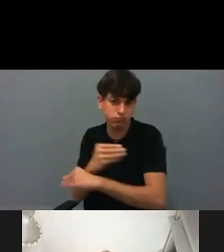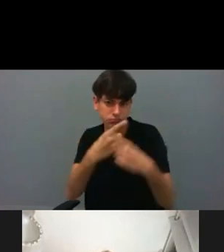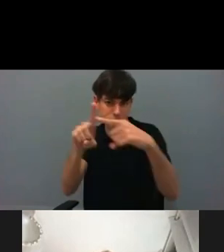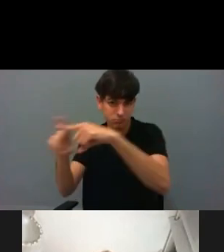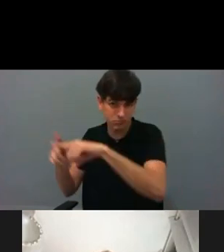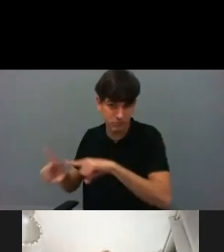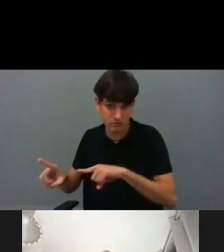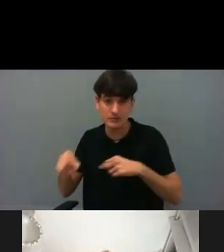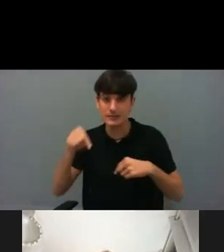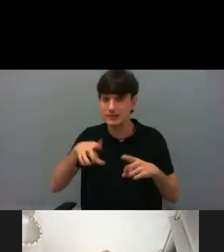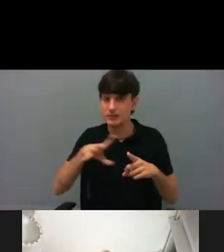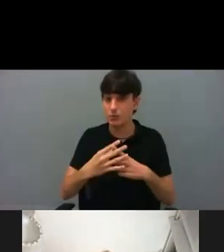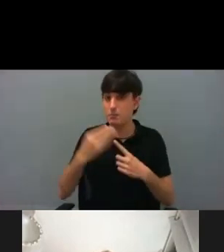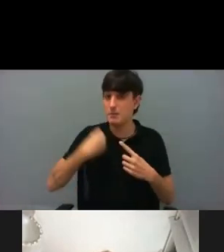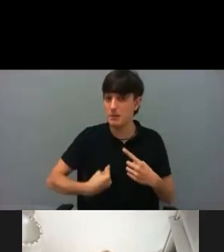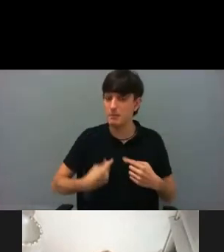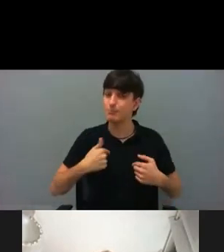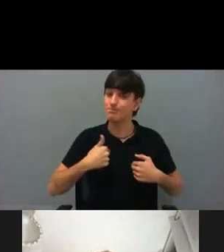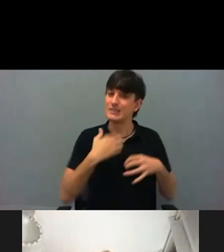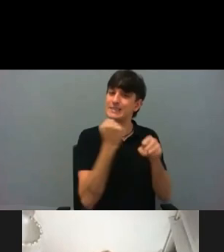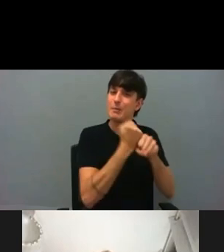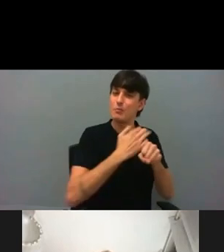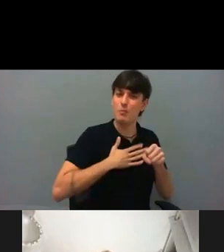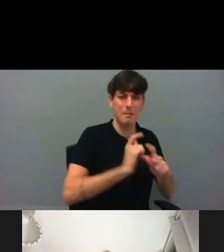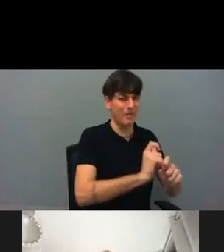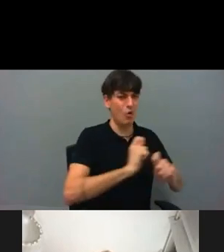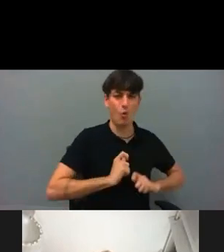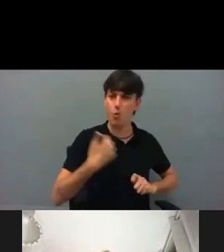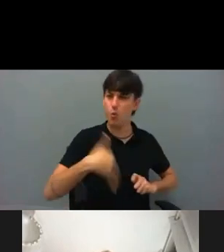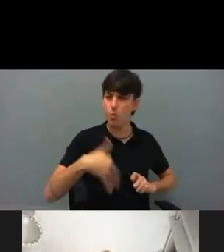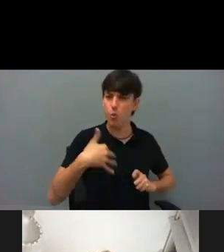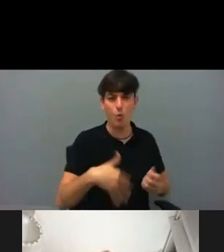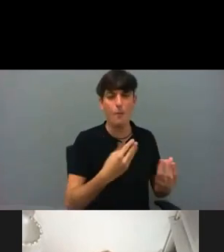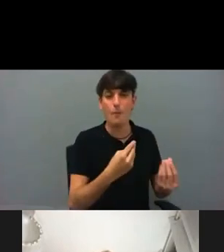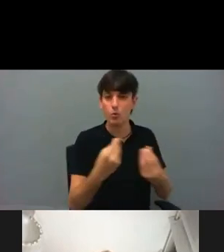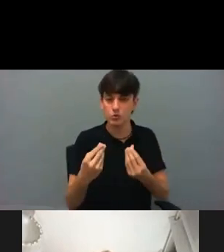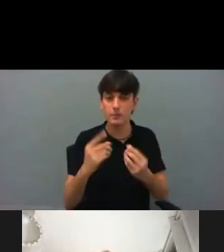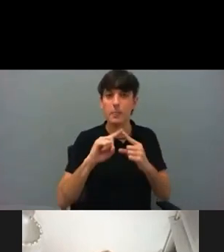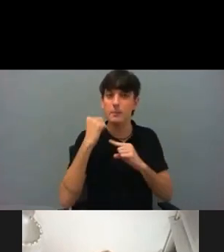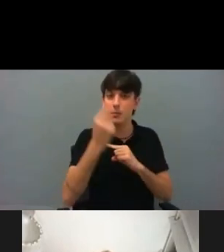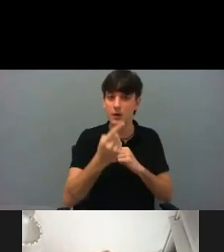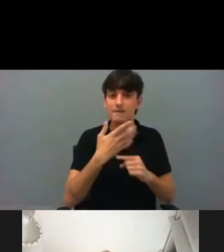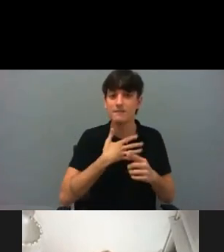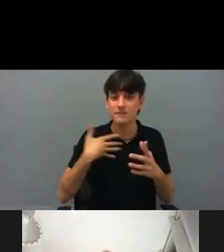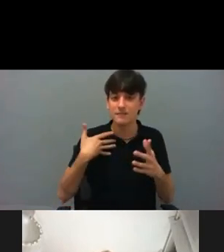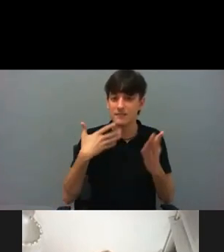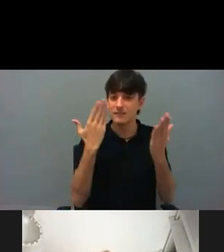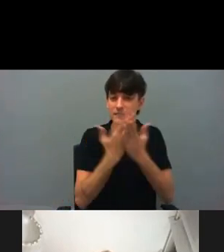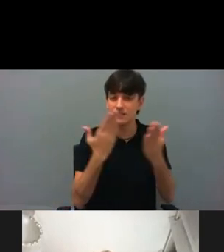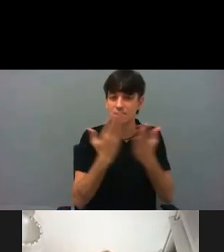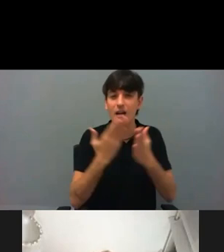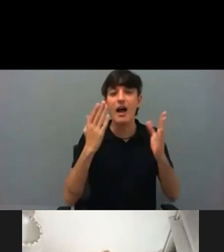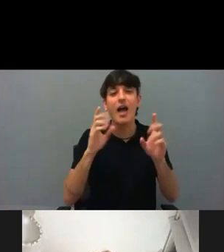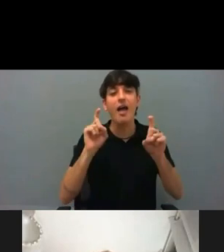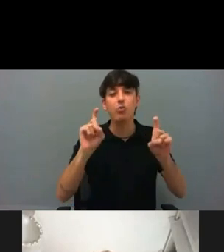mismo, pero a mí me aportó muchísimo. Yo, de hecho, yo quise luego hacer la especialidad en educación especial y